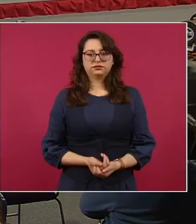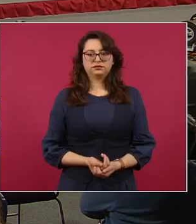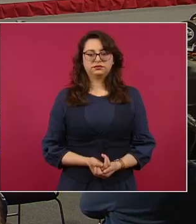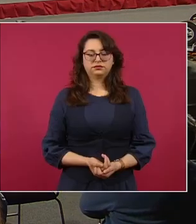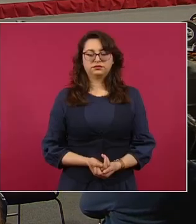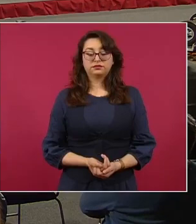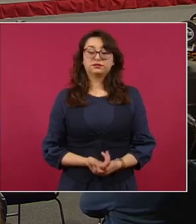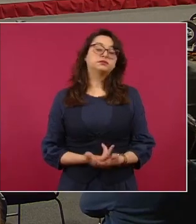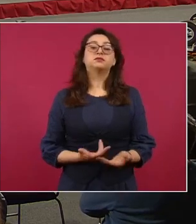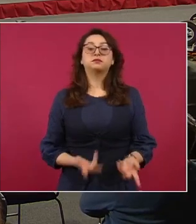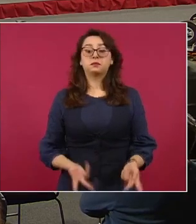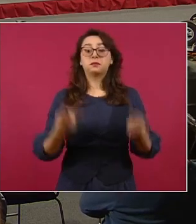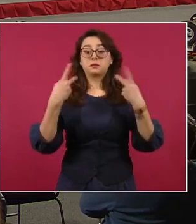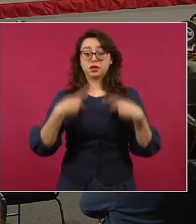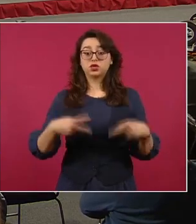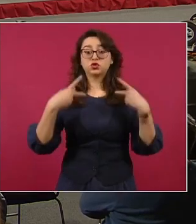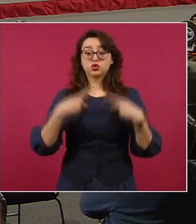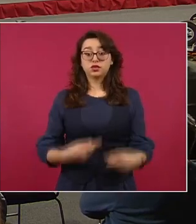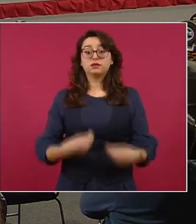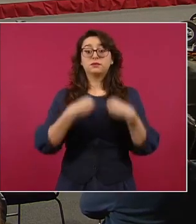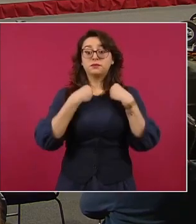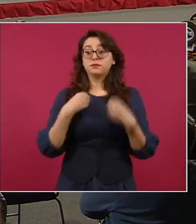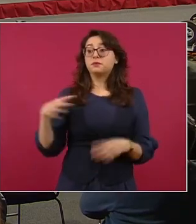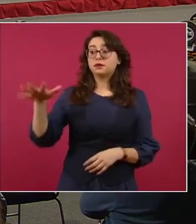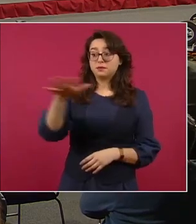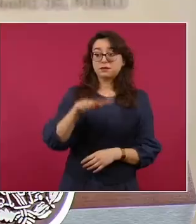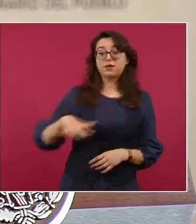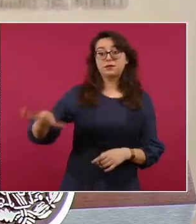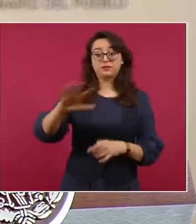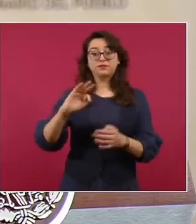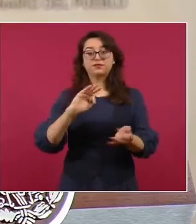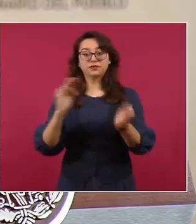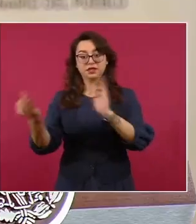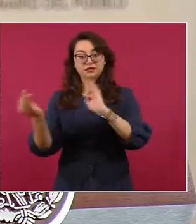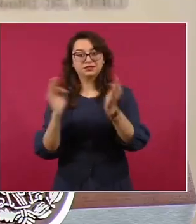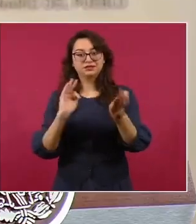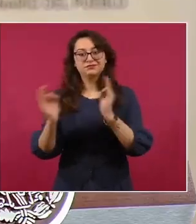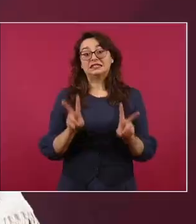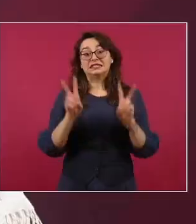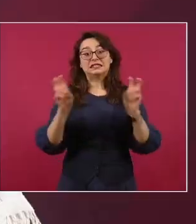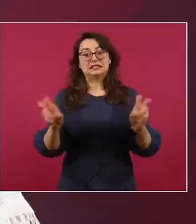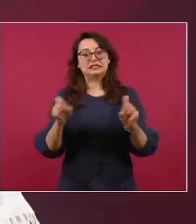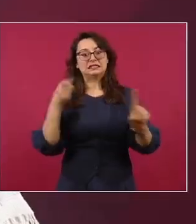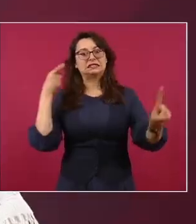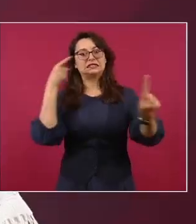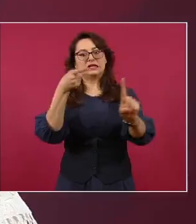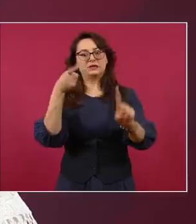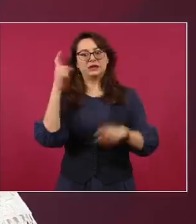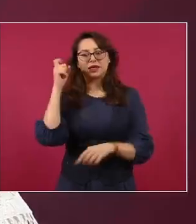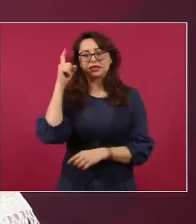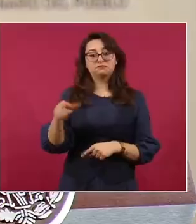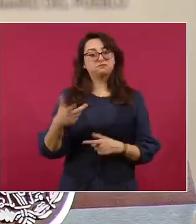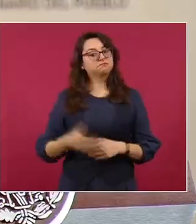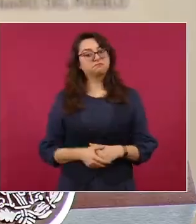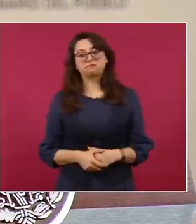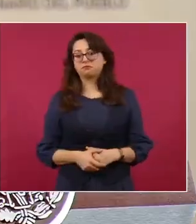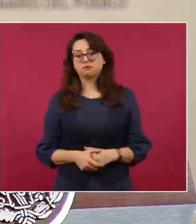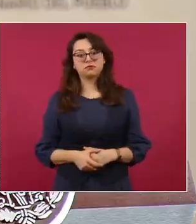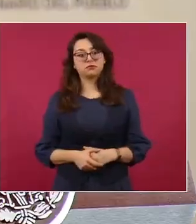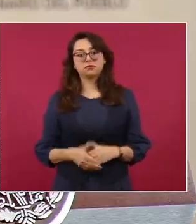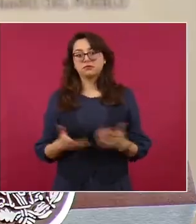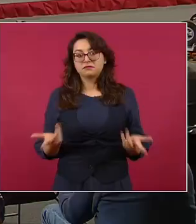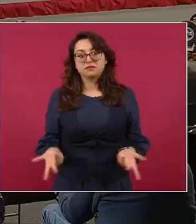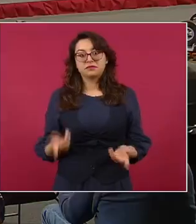darse cuenta de lo colosal, de lo impactante que es esta obra. En el tramo 7